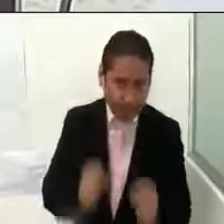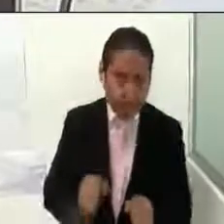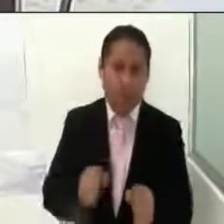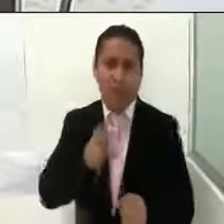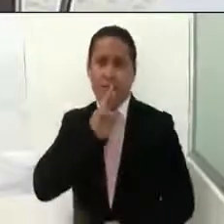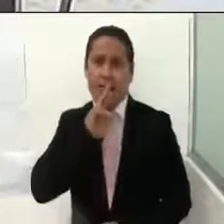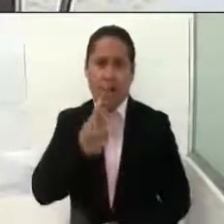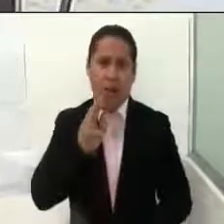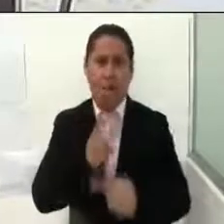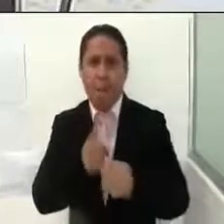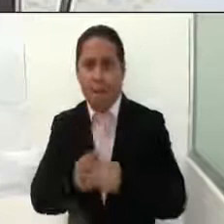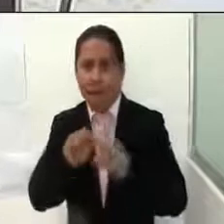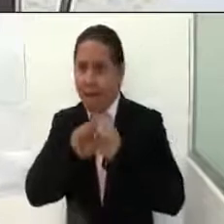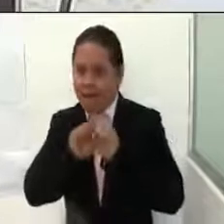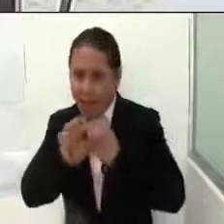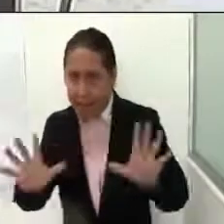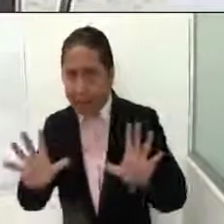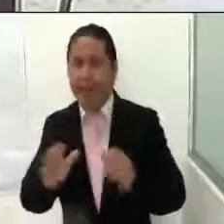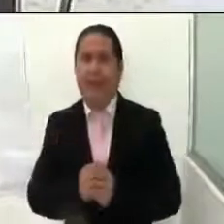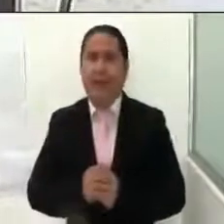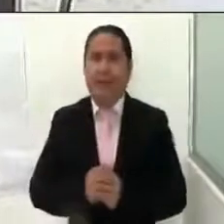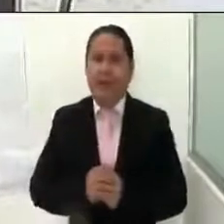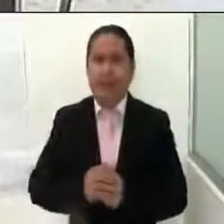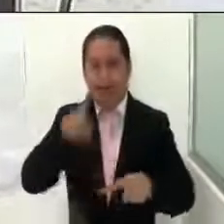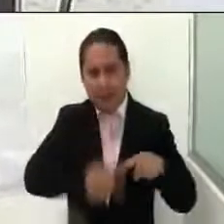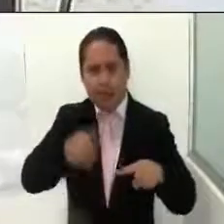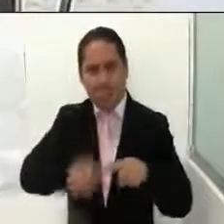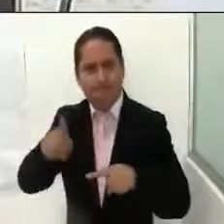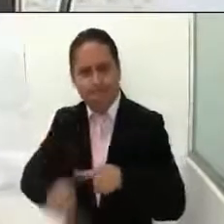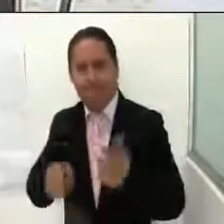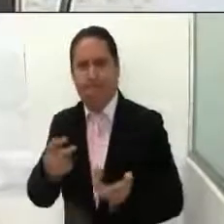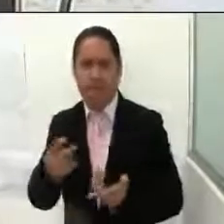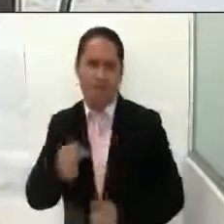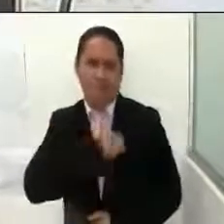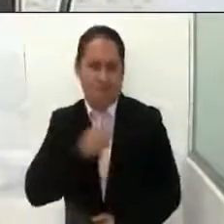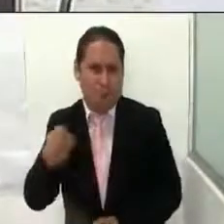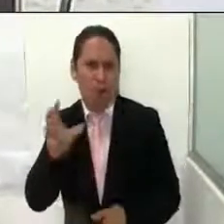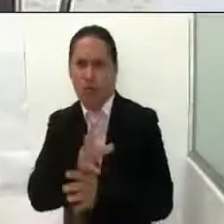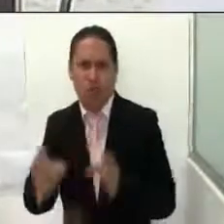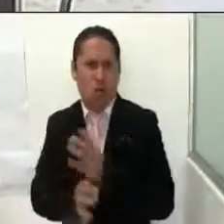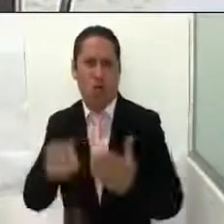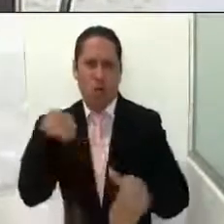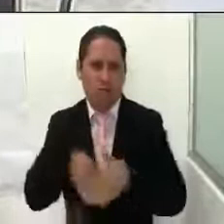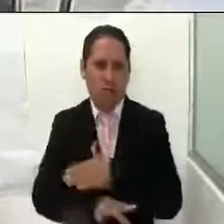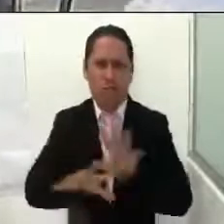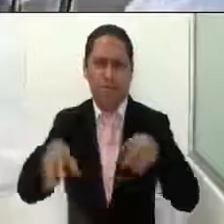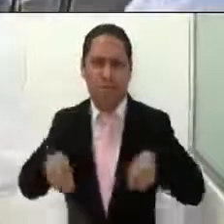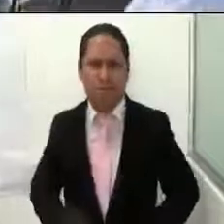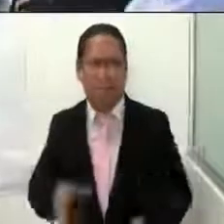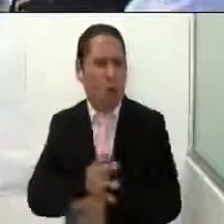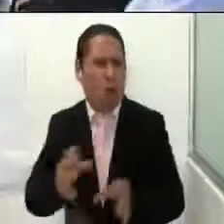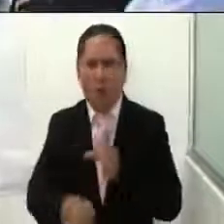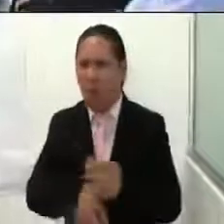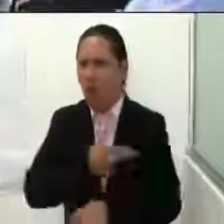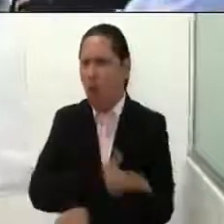claros y precisos los cuales erradiquen la impunidad violencia corrupción deshonestidad e inseguridad